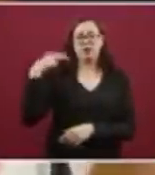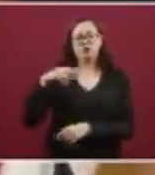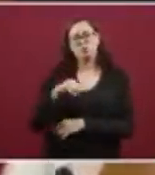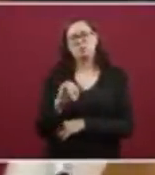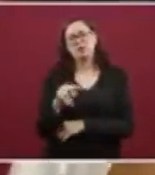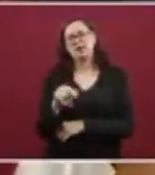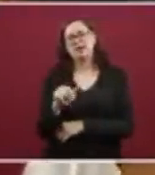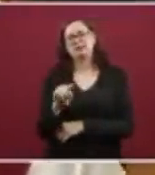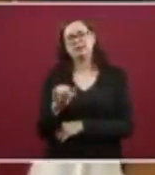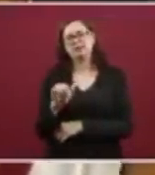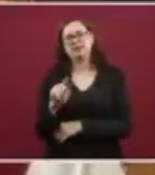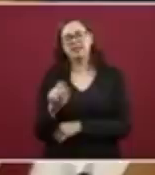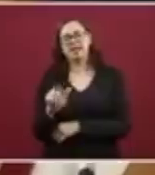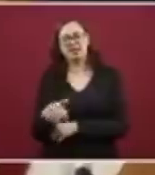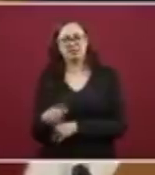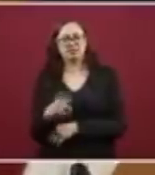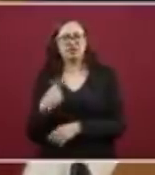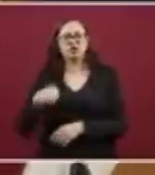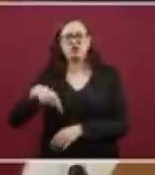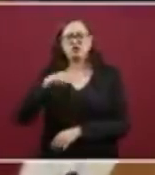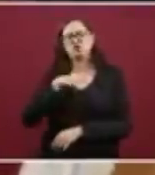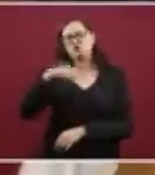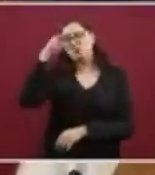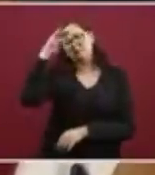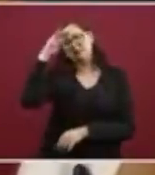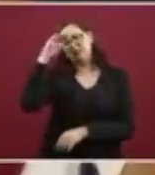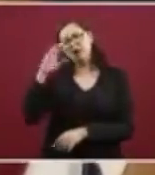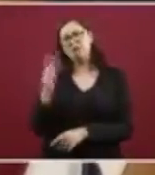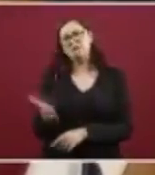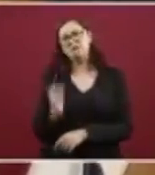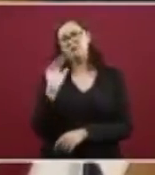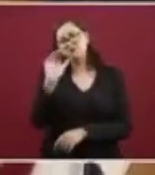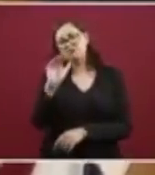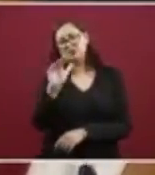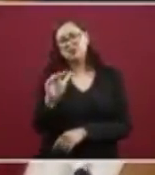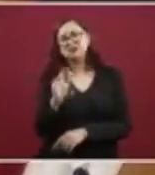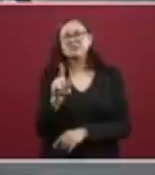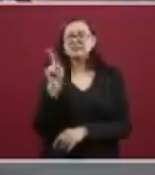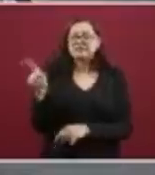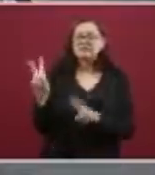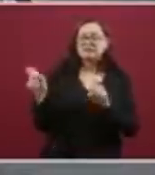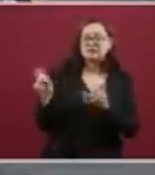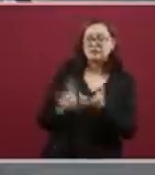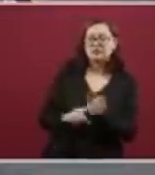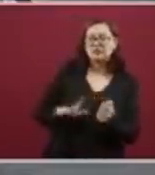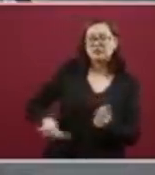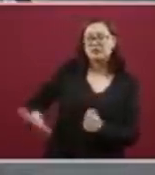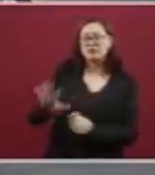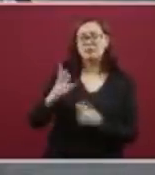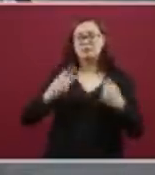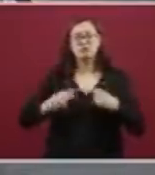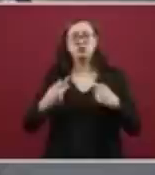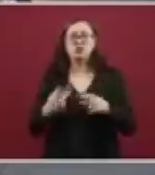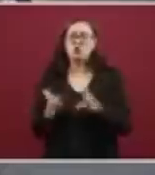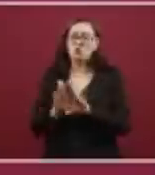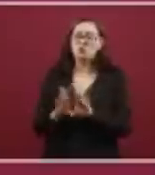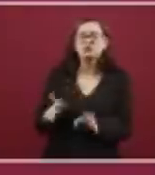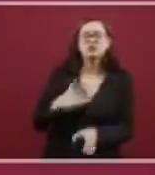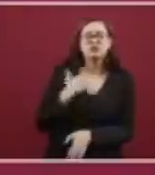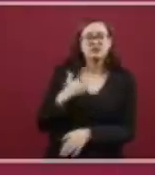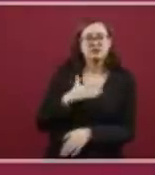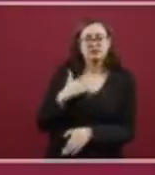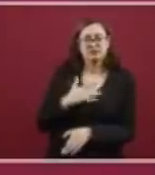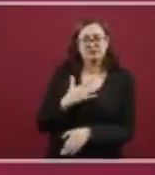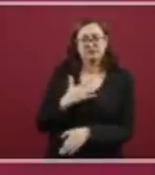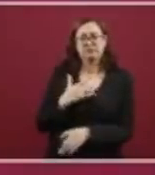Nosotros pensamos que es muy importante rescatar en los hechos de Minatitlán la respuesta de la gente. Es decir, el hecho de